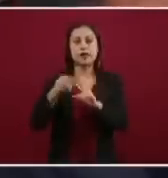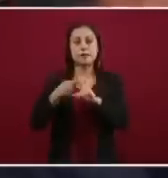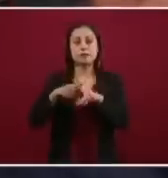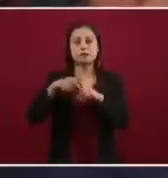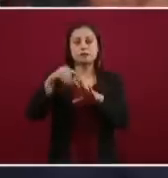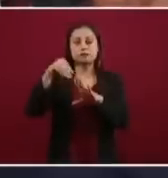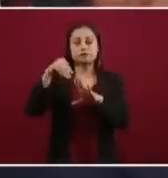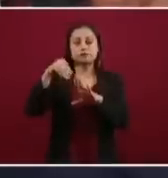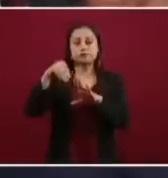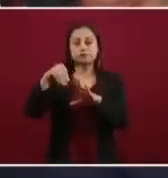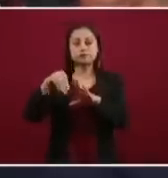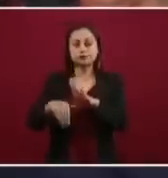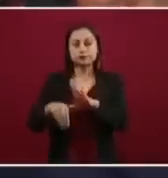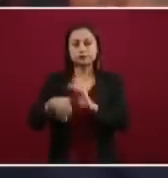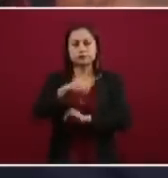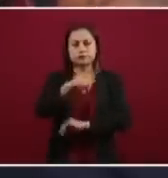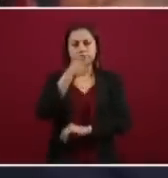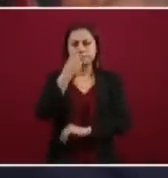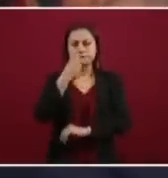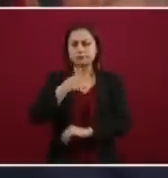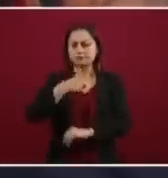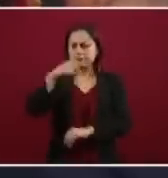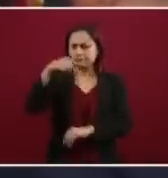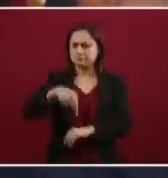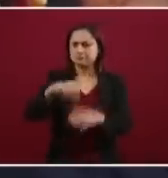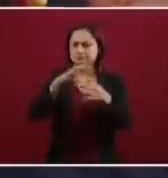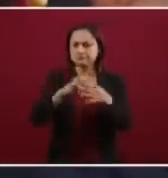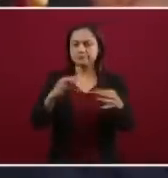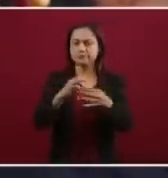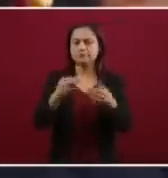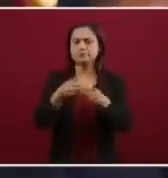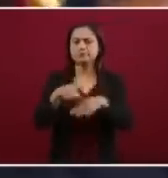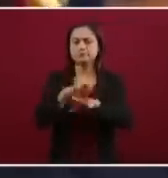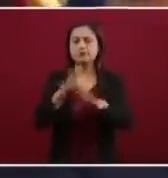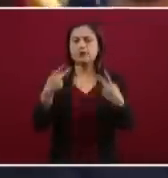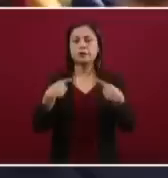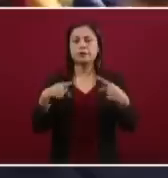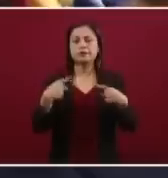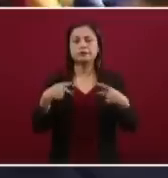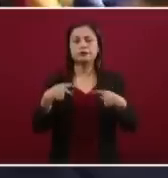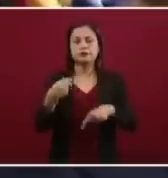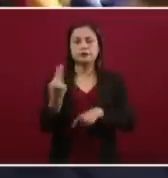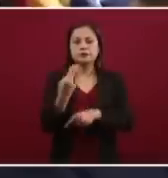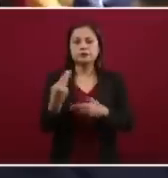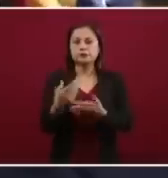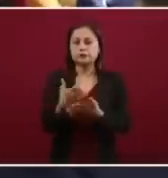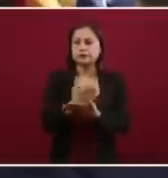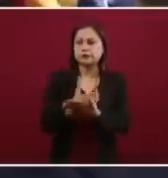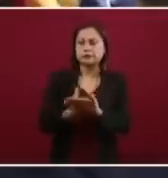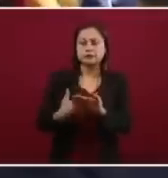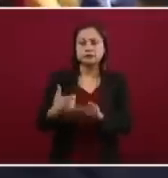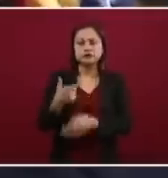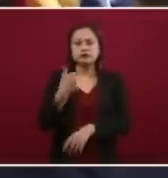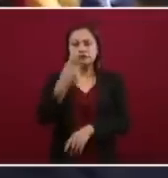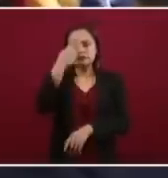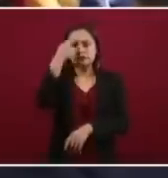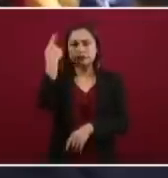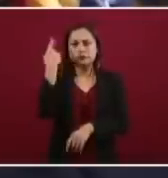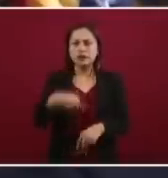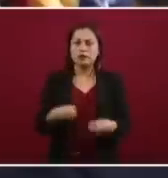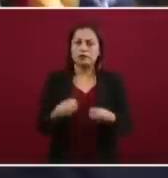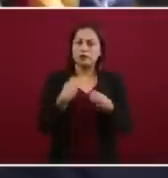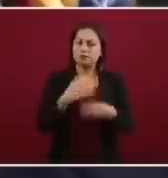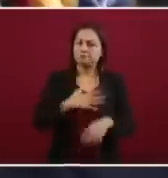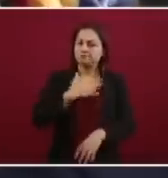Entonces, usted nos ha comentado aquí varias veces la intención de que la gente tenga recursos para poder sí. llevar a cabo su vida y esto estaría indicando que